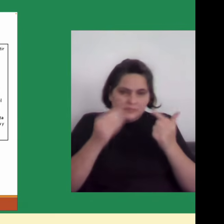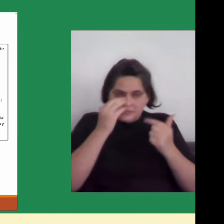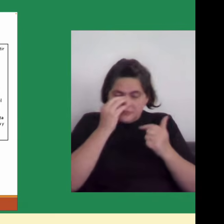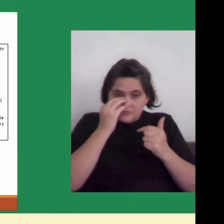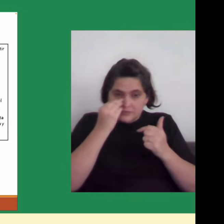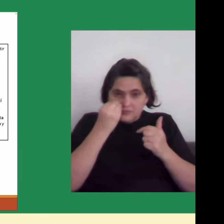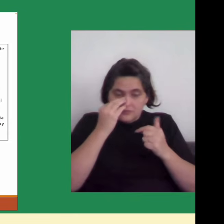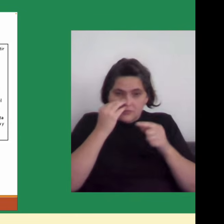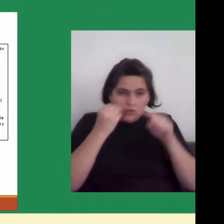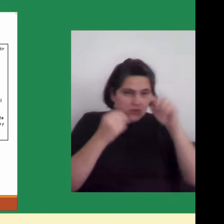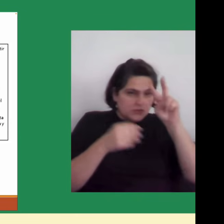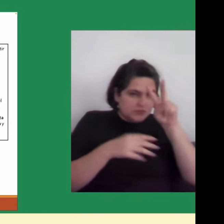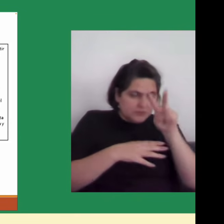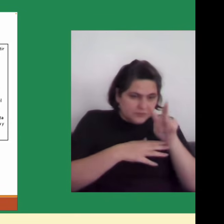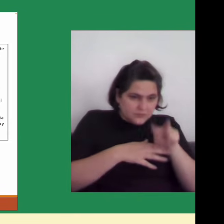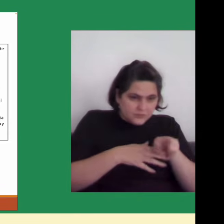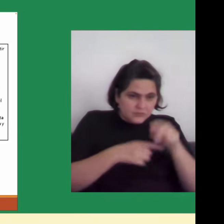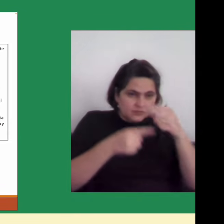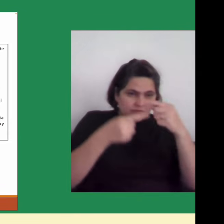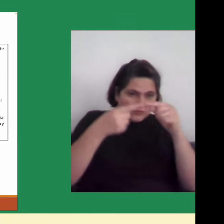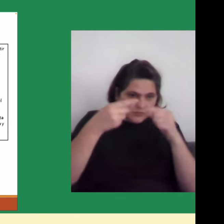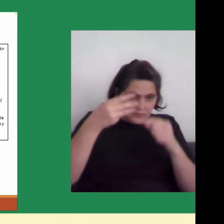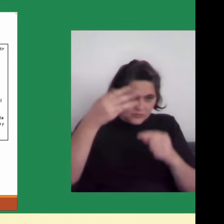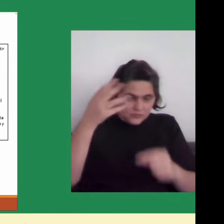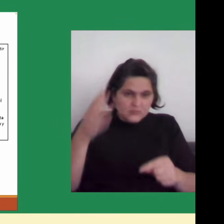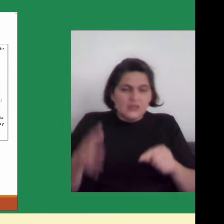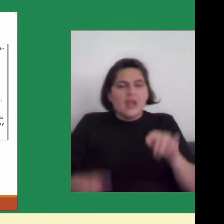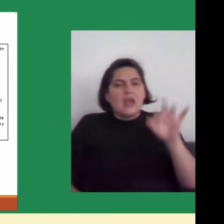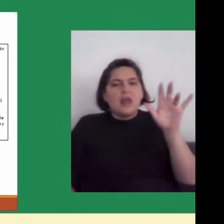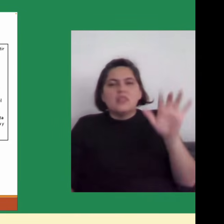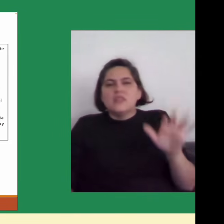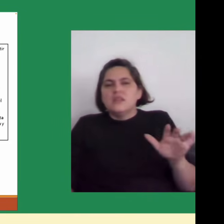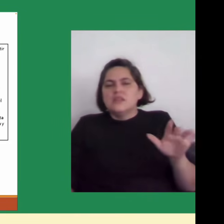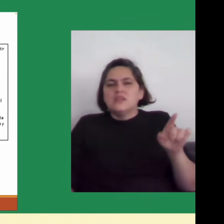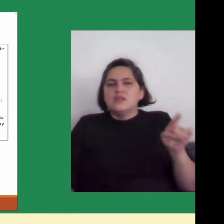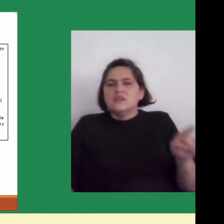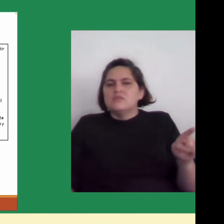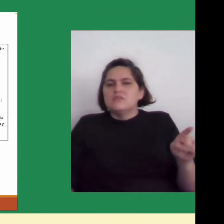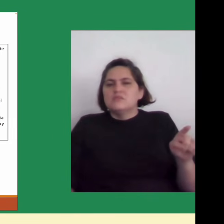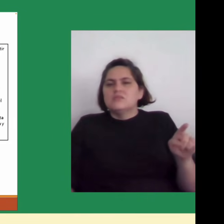reúne muchas de estas características